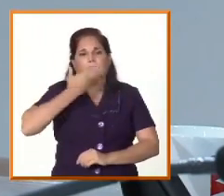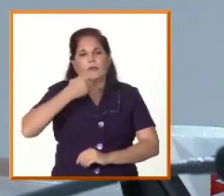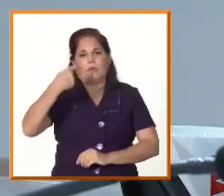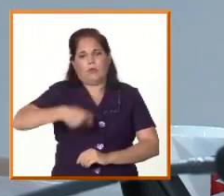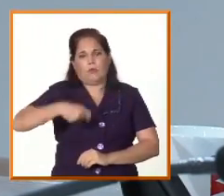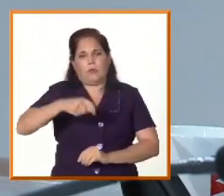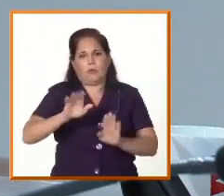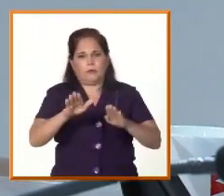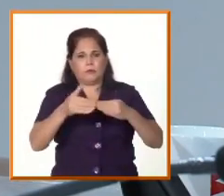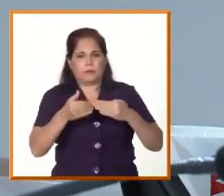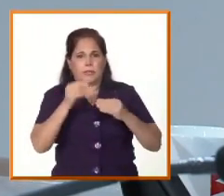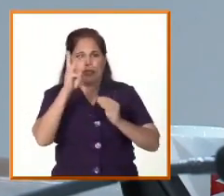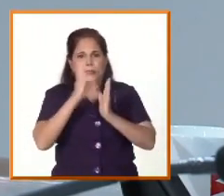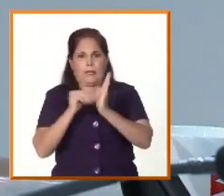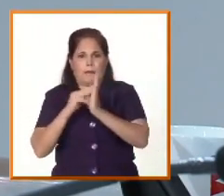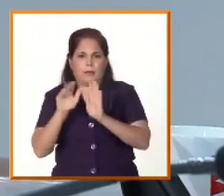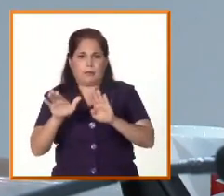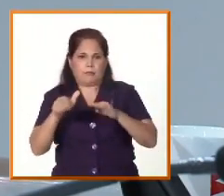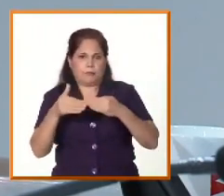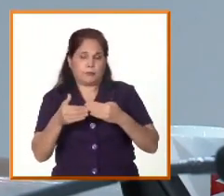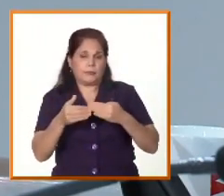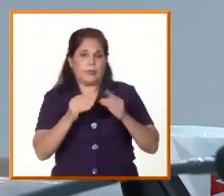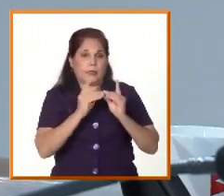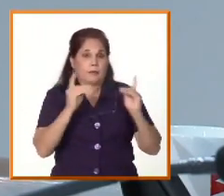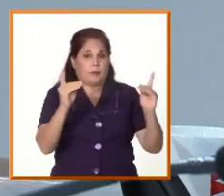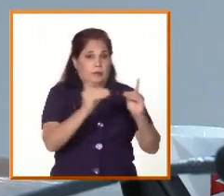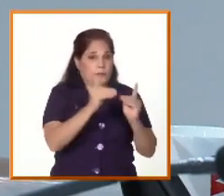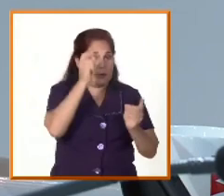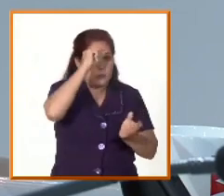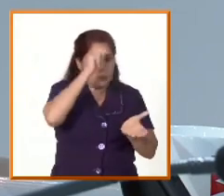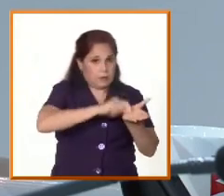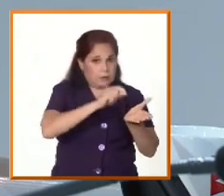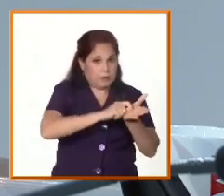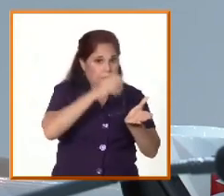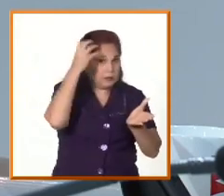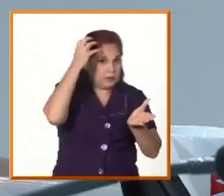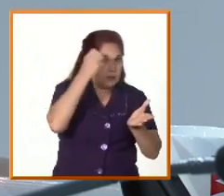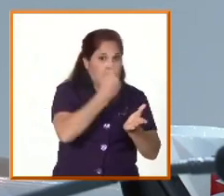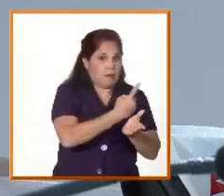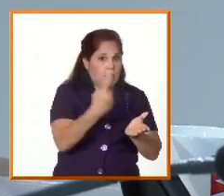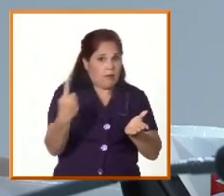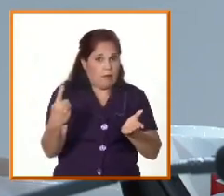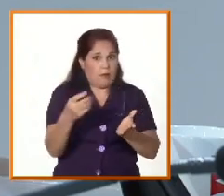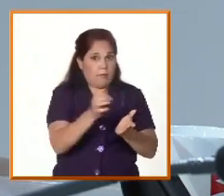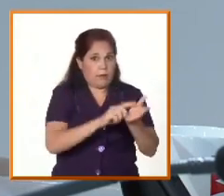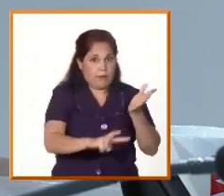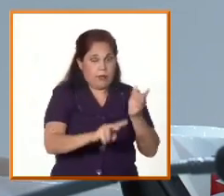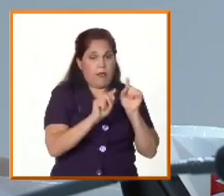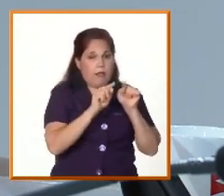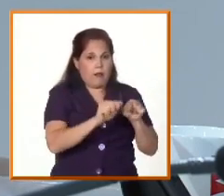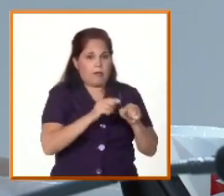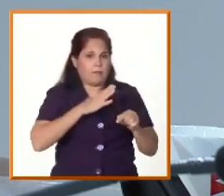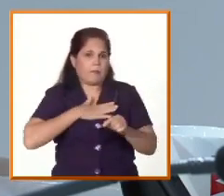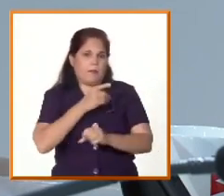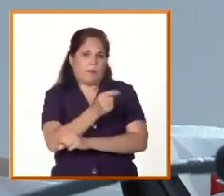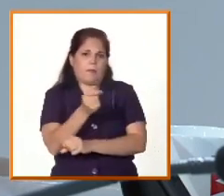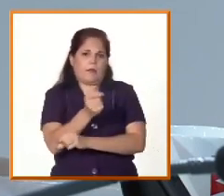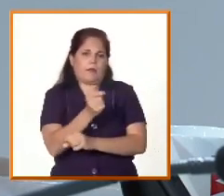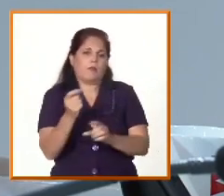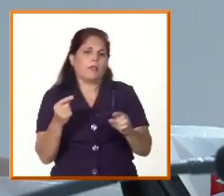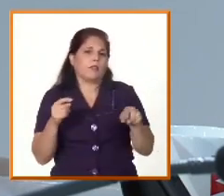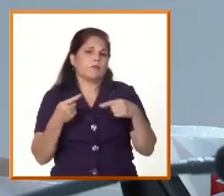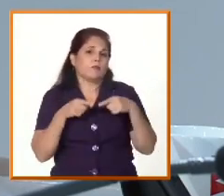al cierre de cada trimestre entre la oficina de inversión Estatal que no solo tenemos en cada uno de nuestros territorios con los propios Pescadores Bueno